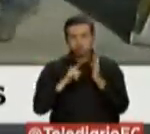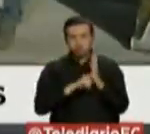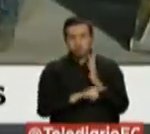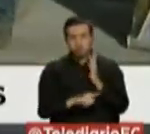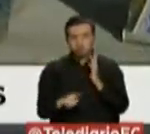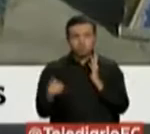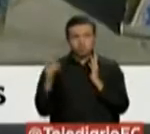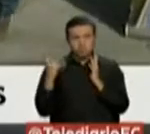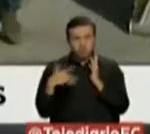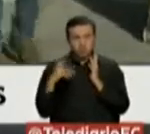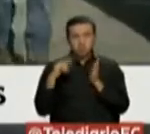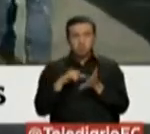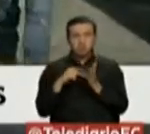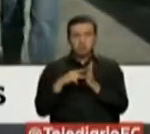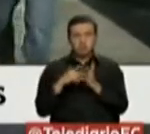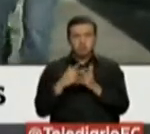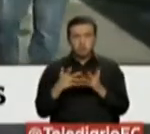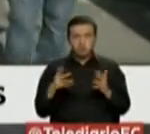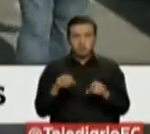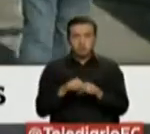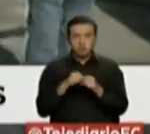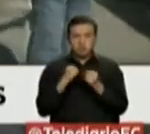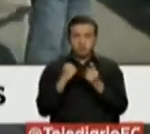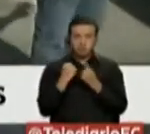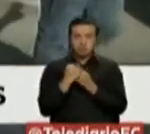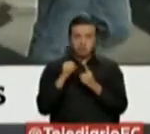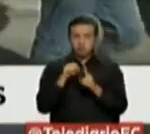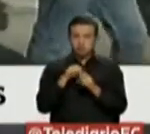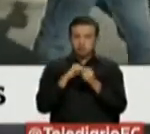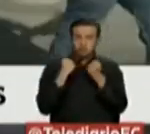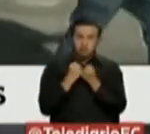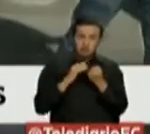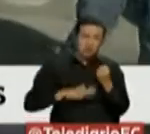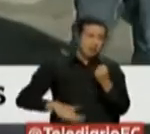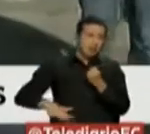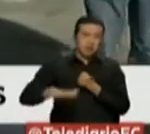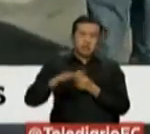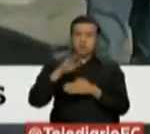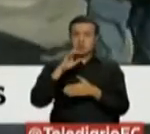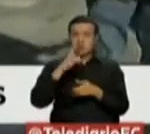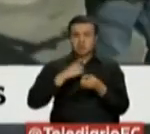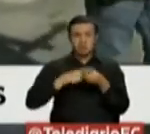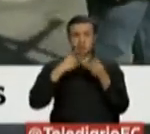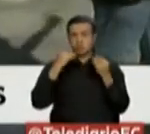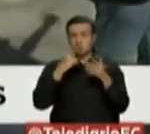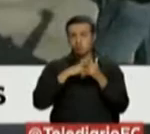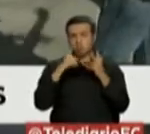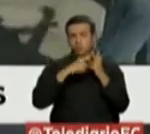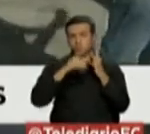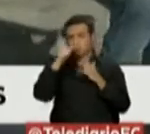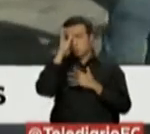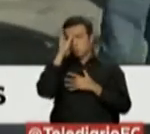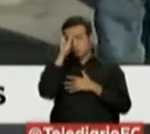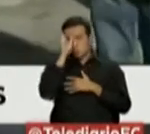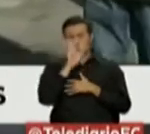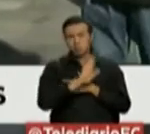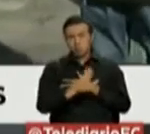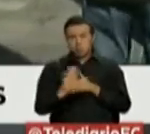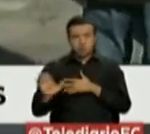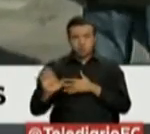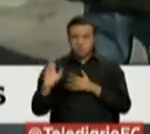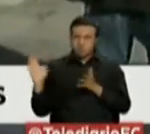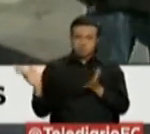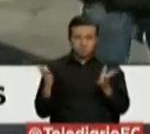que representan una sociedad tan diversa como la que tenemos en la ciudad de Quito, puedan desarrollarse de